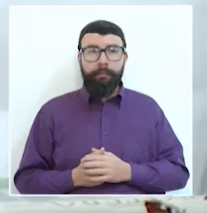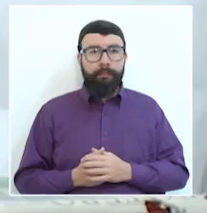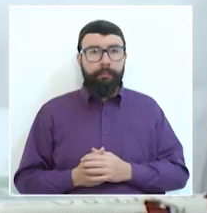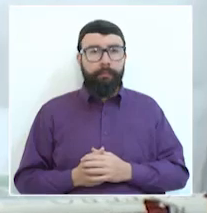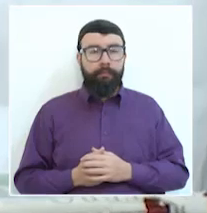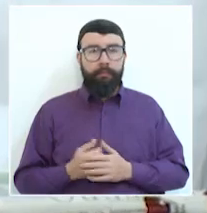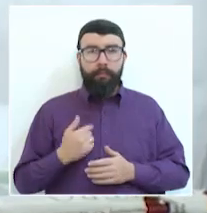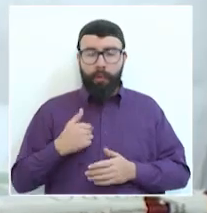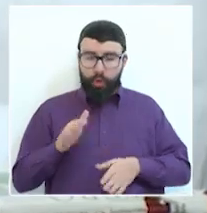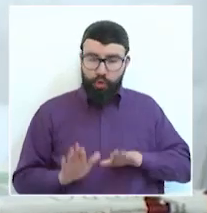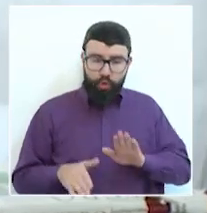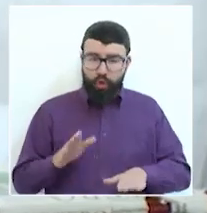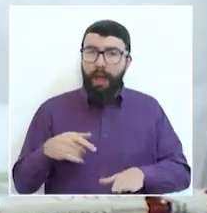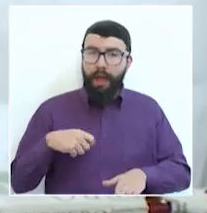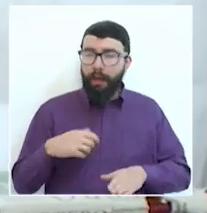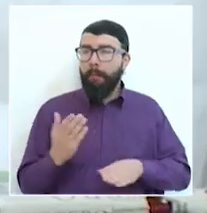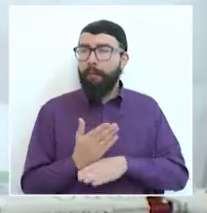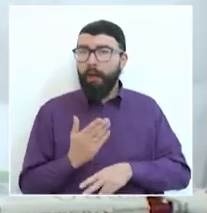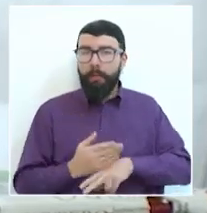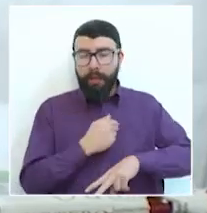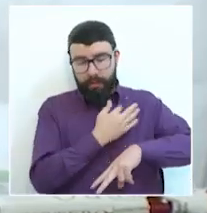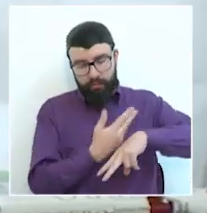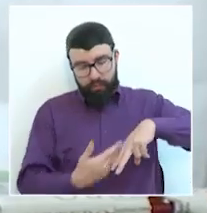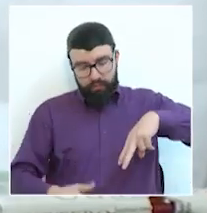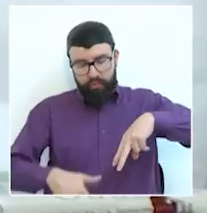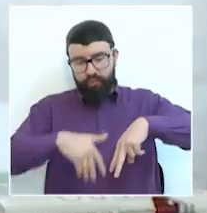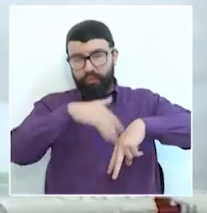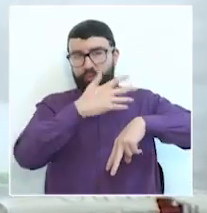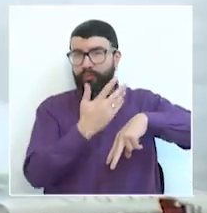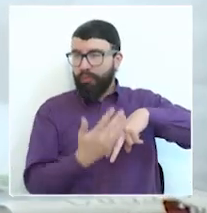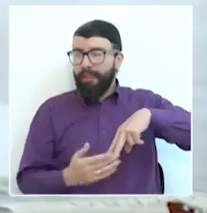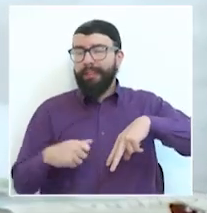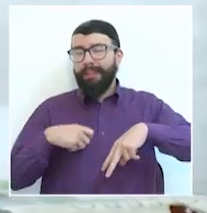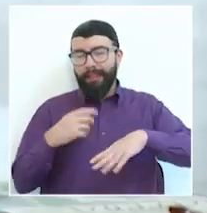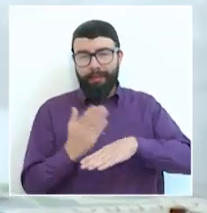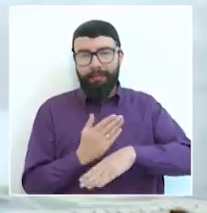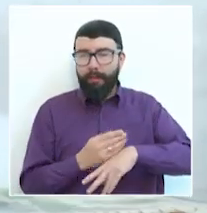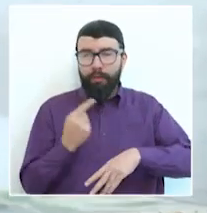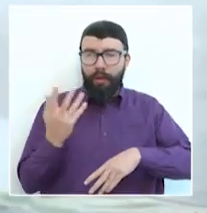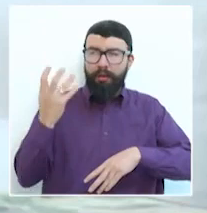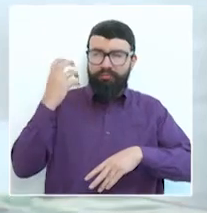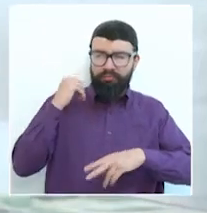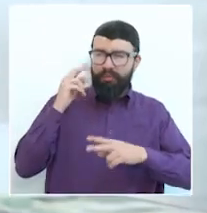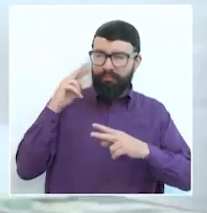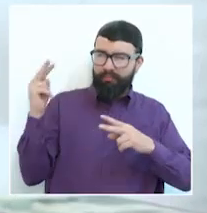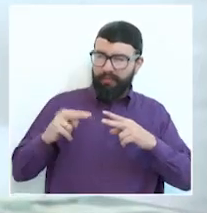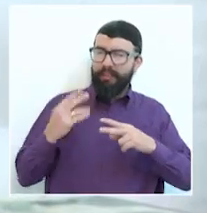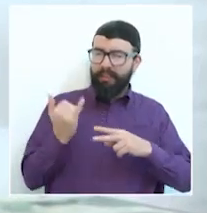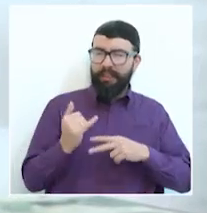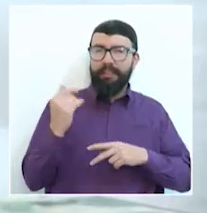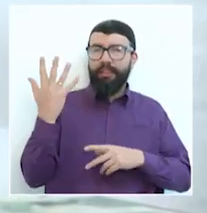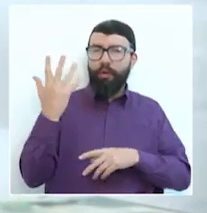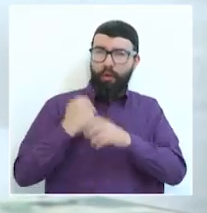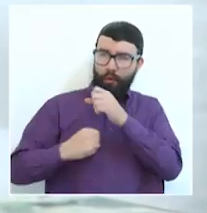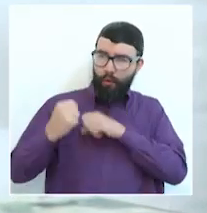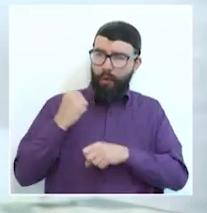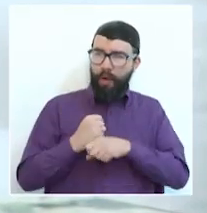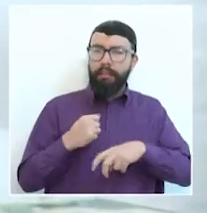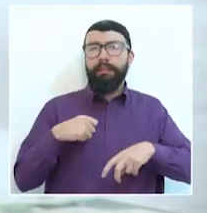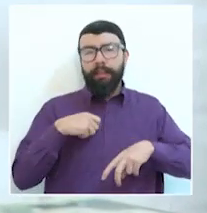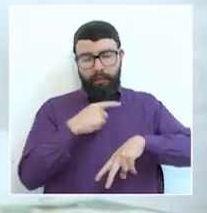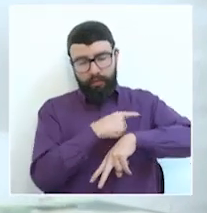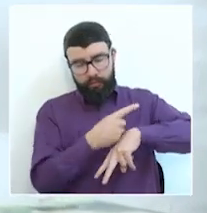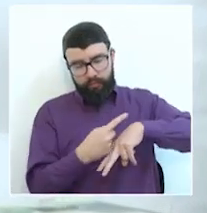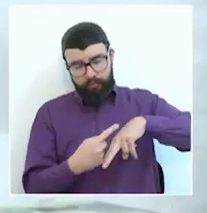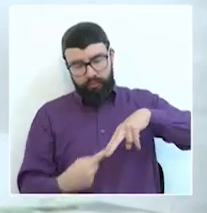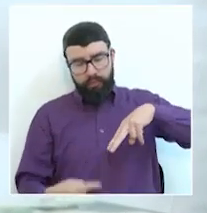tengo un problema de circulación en ambas piernas. Tenía unas venas varices cuando usted me vio hace aproximadamente 5 o 6 años. Y